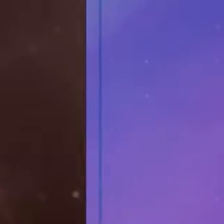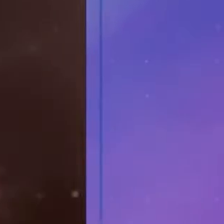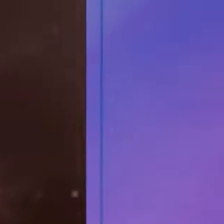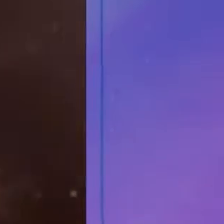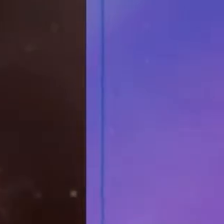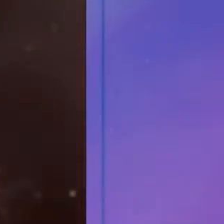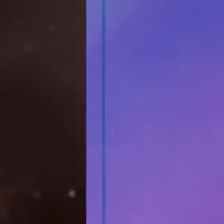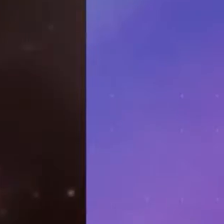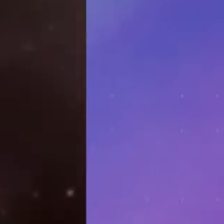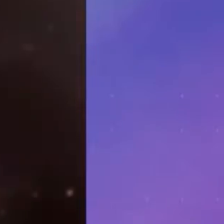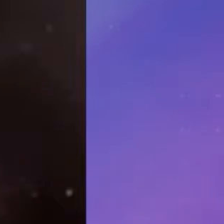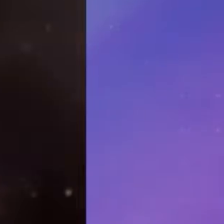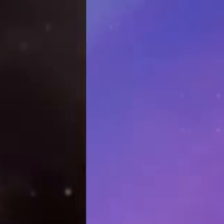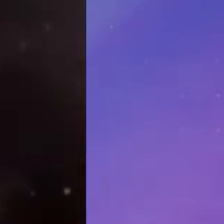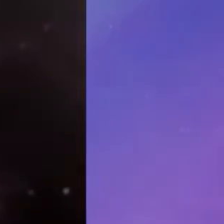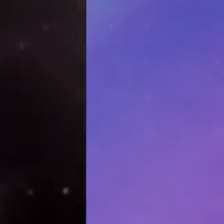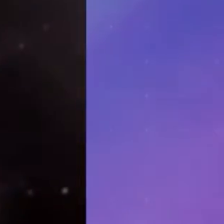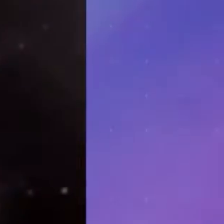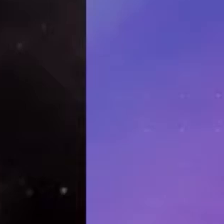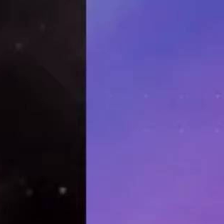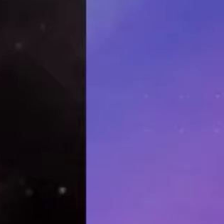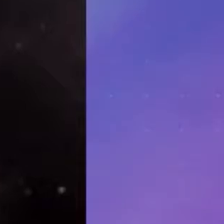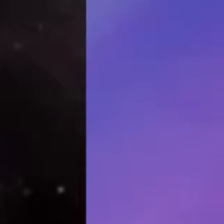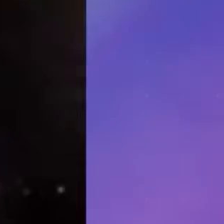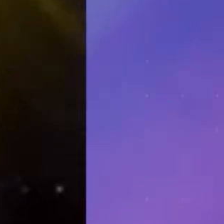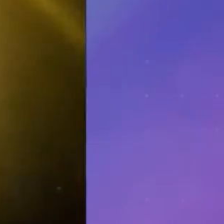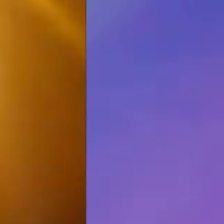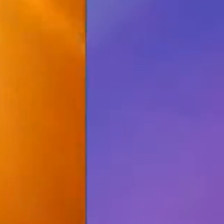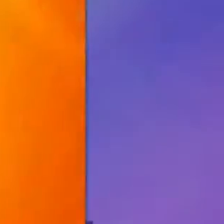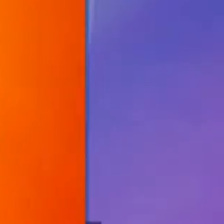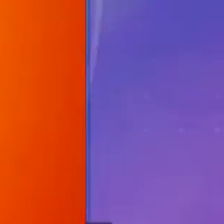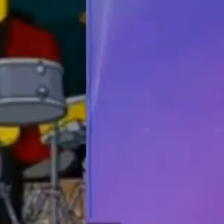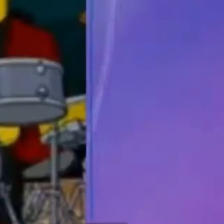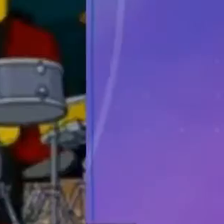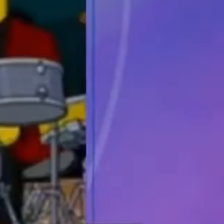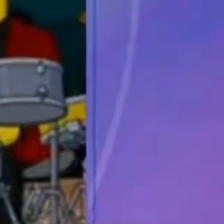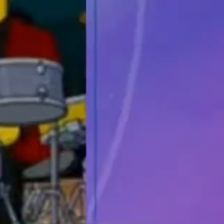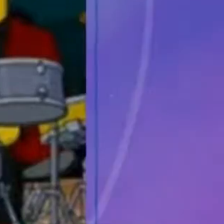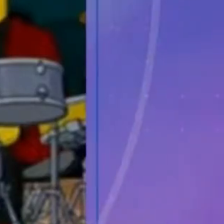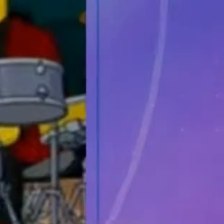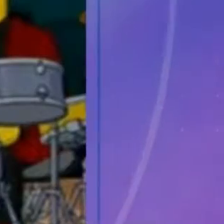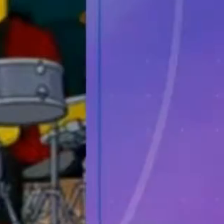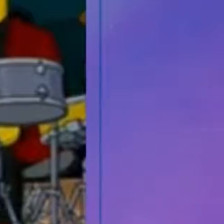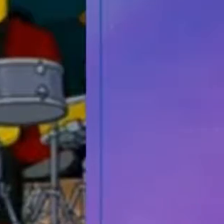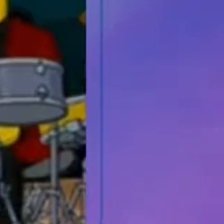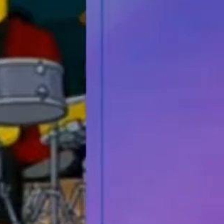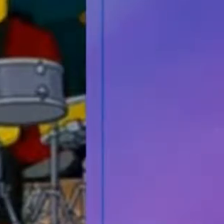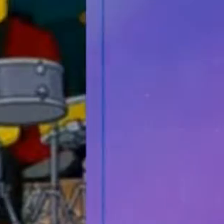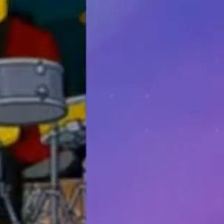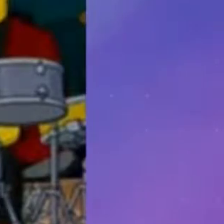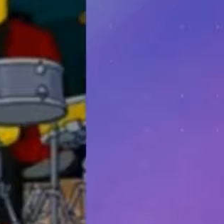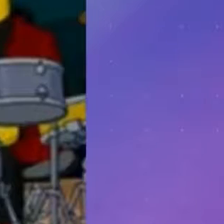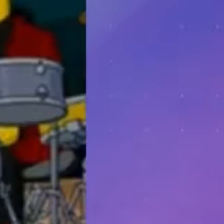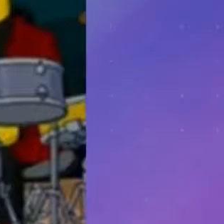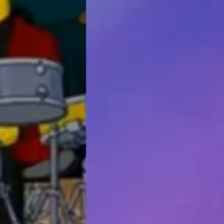acciones individuales son fundamentales para atenuar el calentamiento global y el cambio climático. Ahora necesitamos un minuto de su tiempo para decir algo sobre